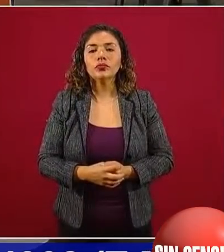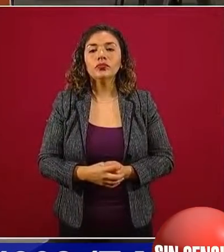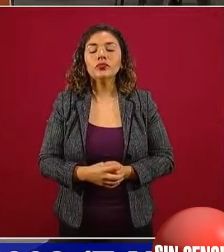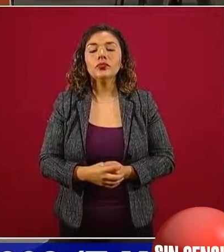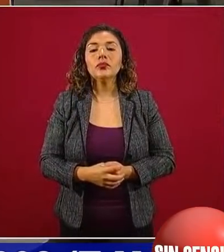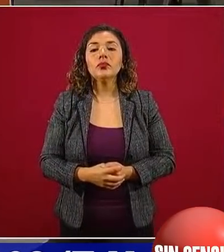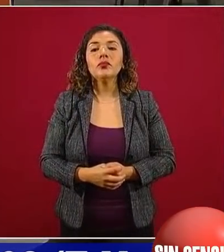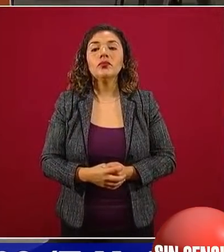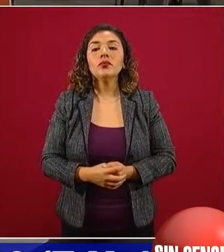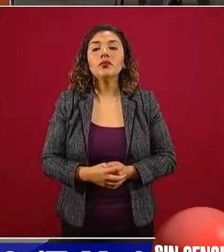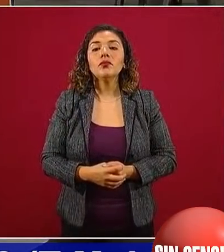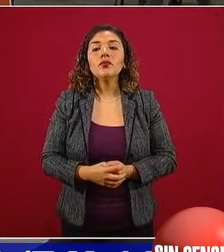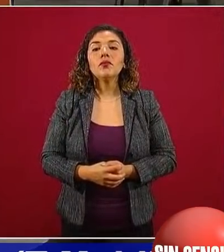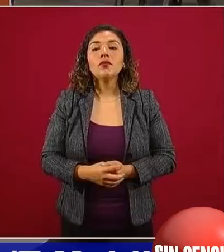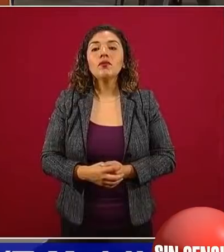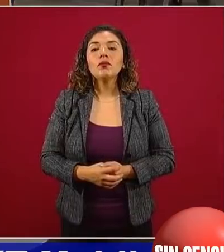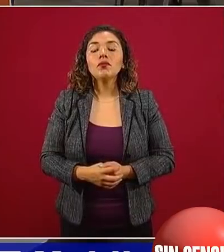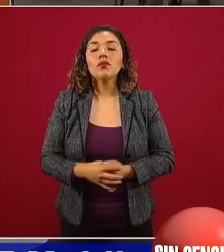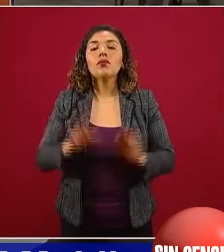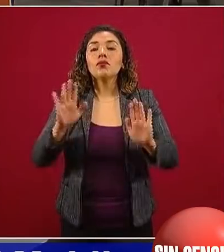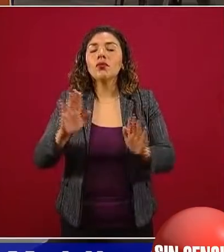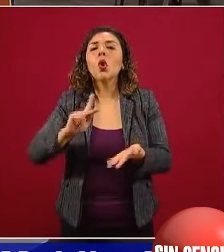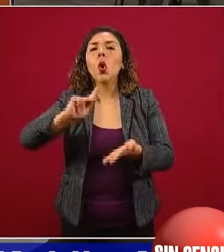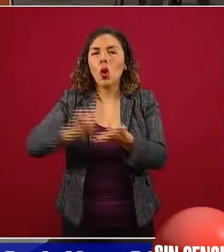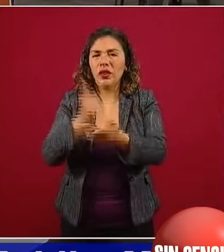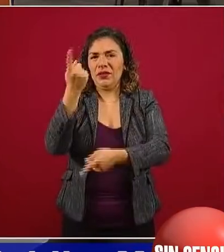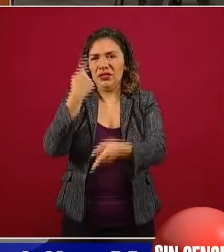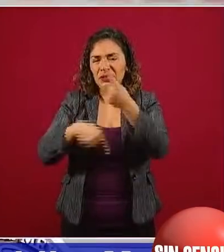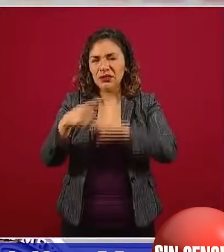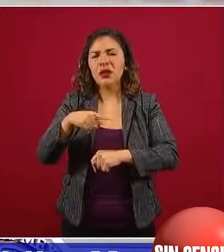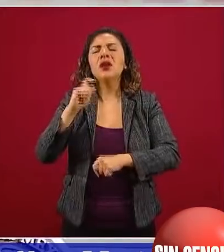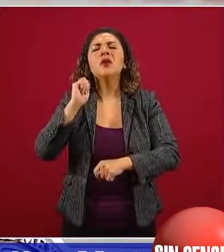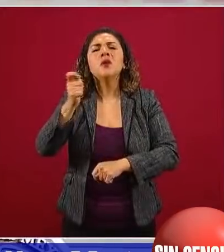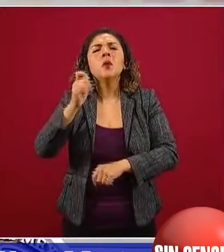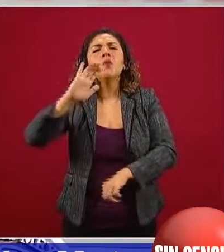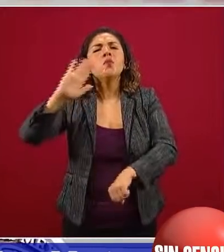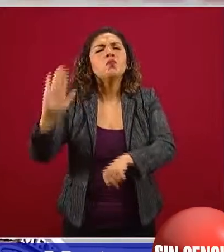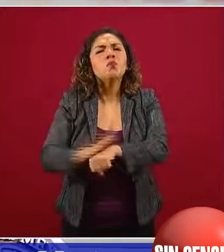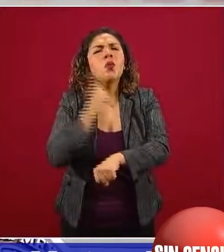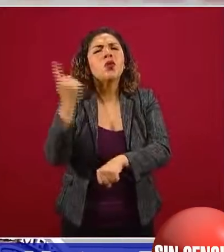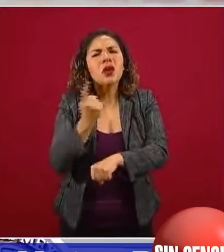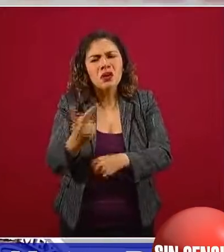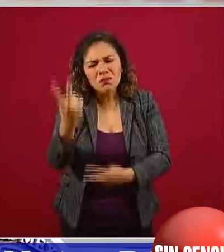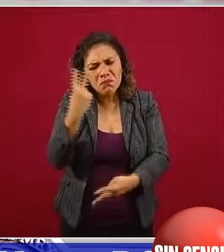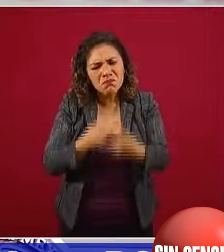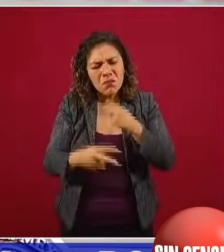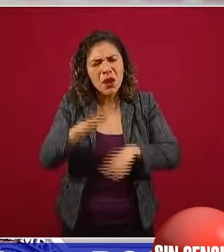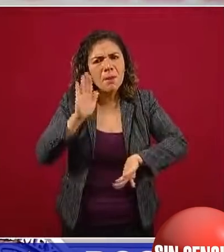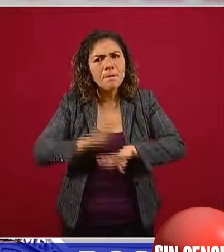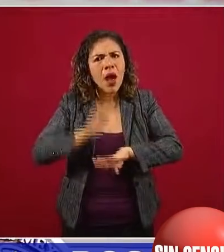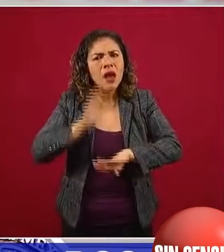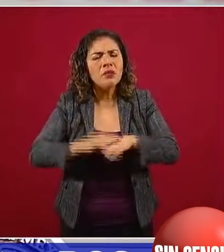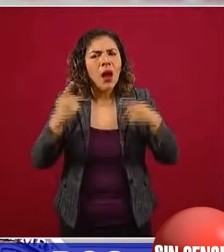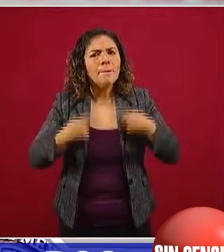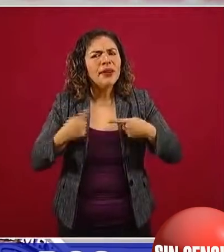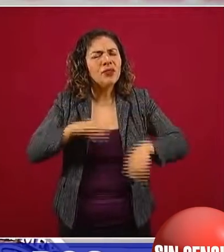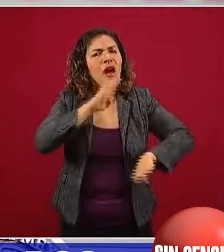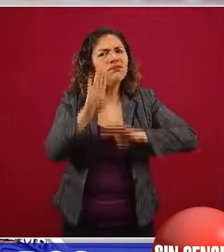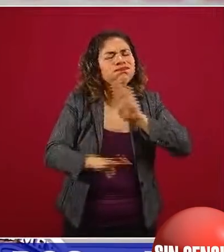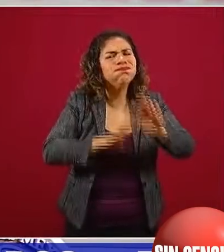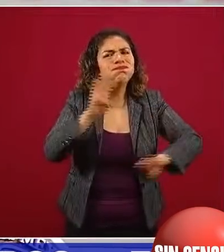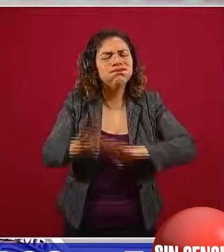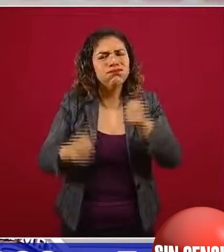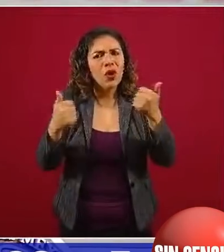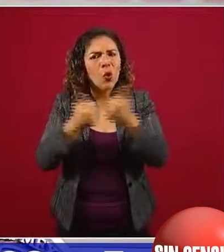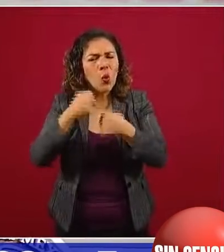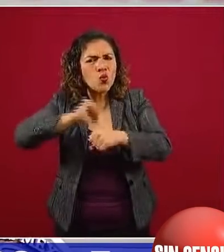Ahora, regresando al punto de las causas de mortalidad, las causas que han propiciado la mortalidad, el impacto por